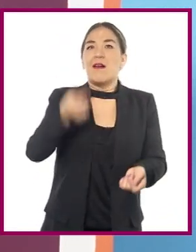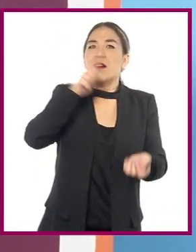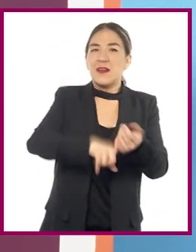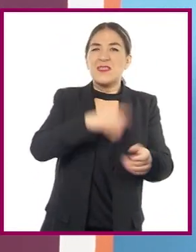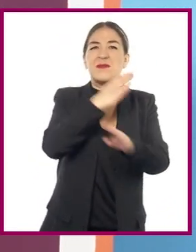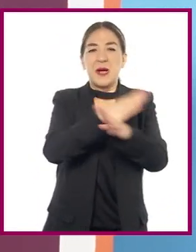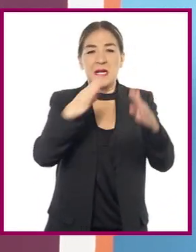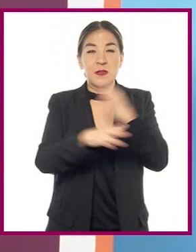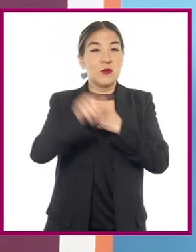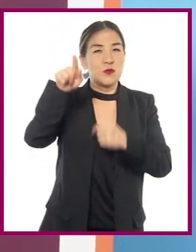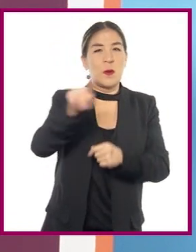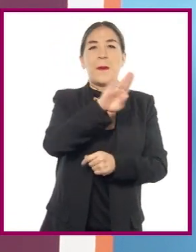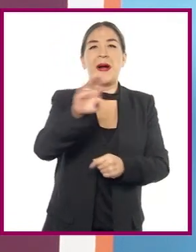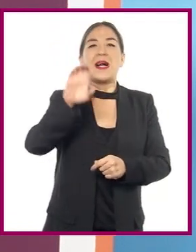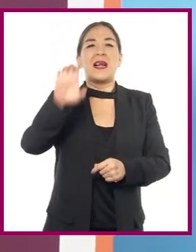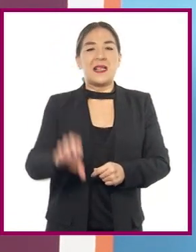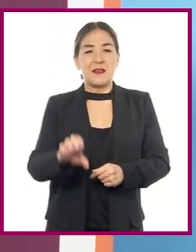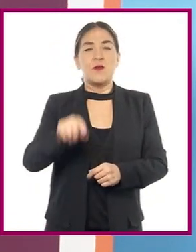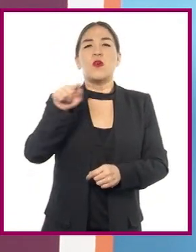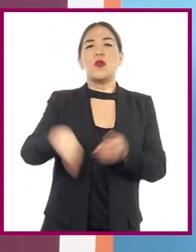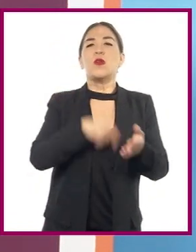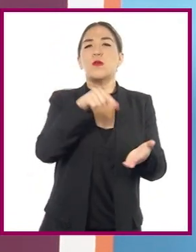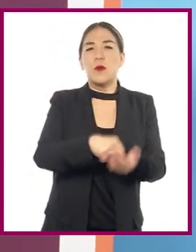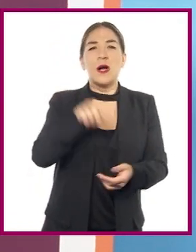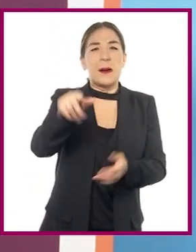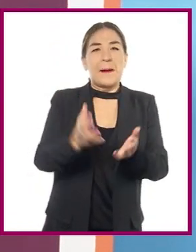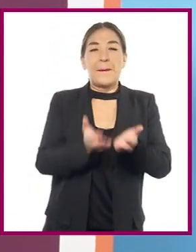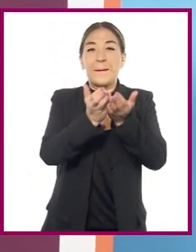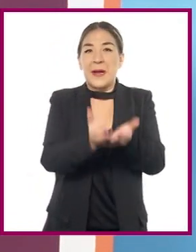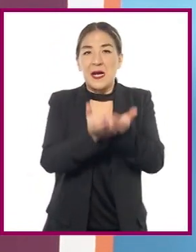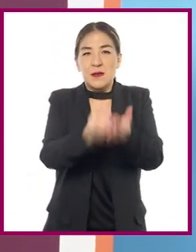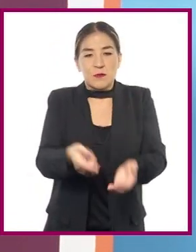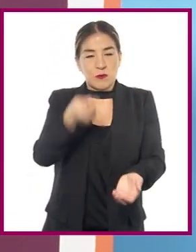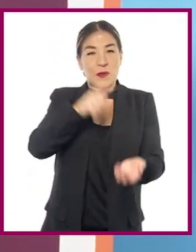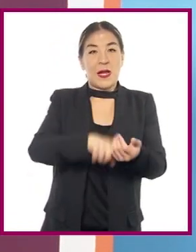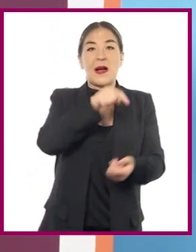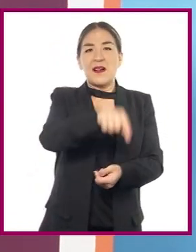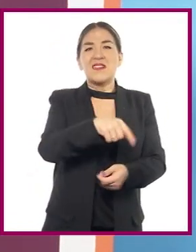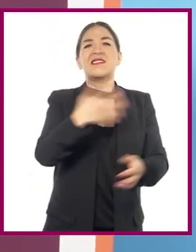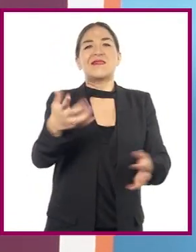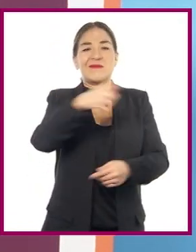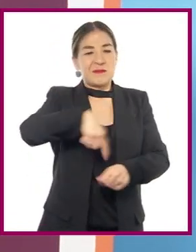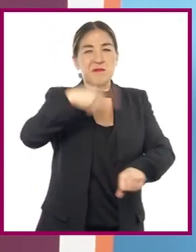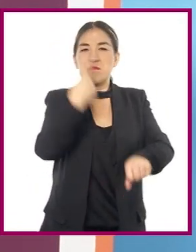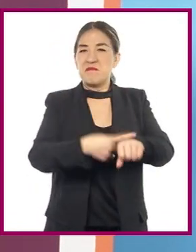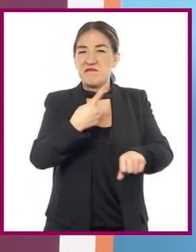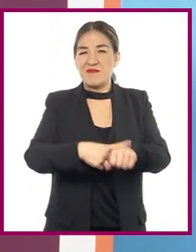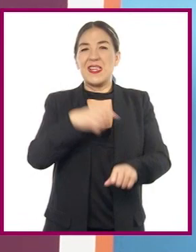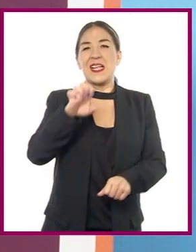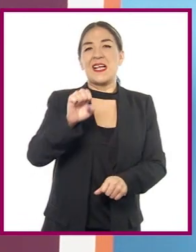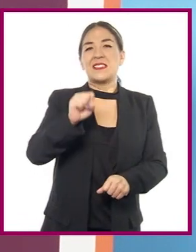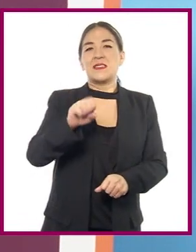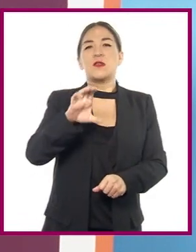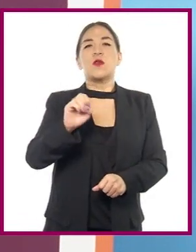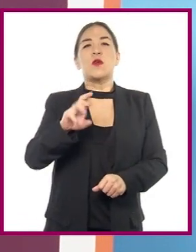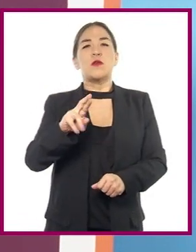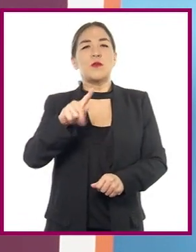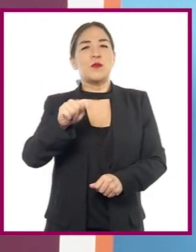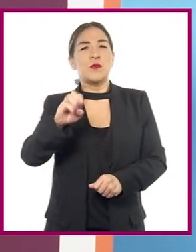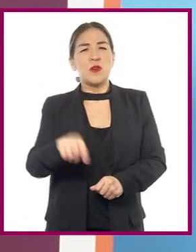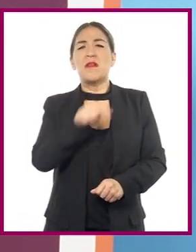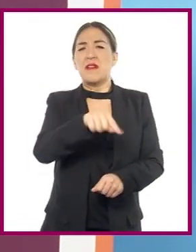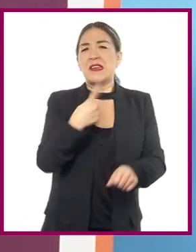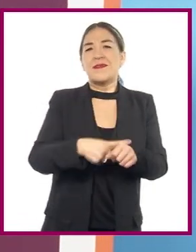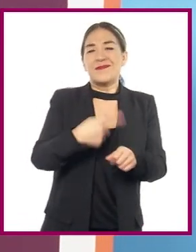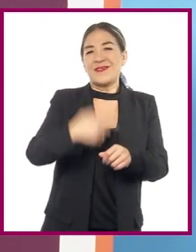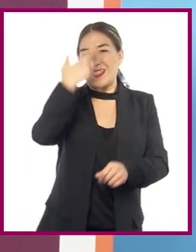California, sitio donde varó el barco con su tripulación enferma de escorbuto, enfermedad producida